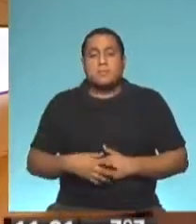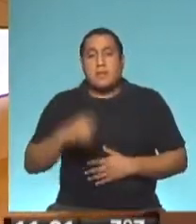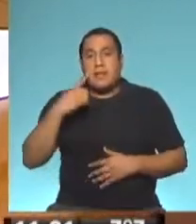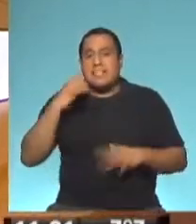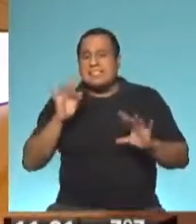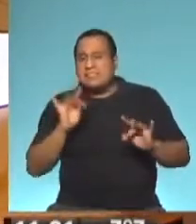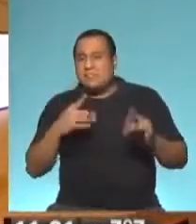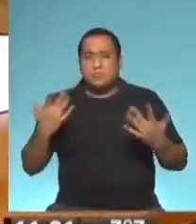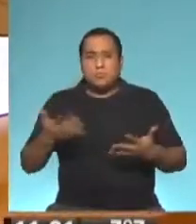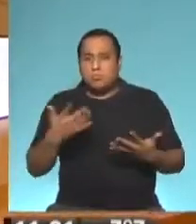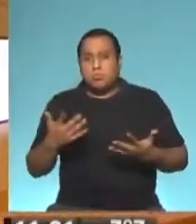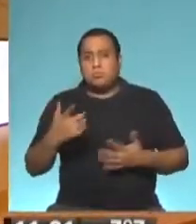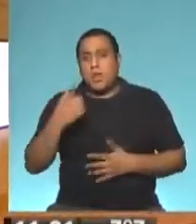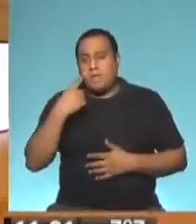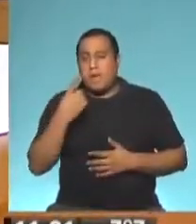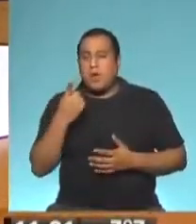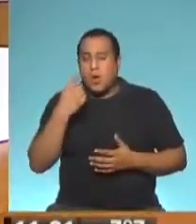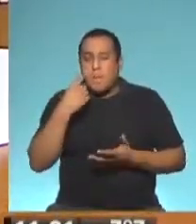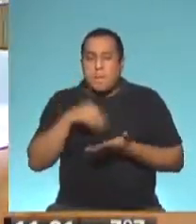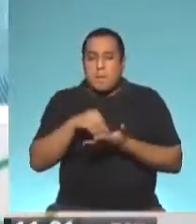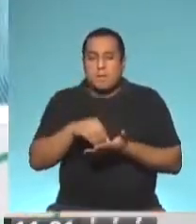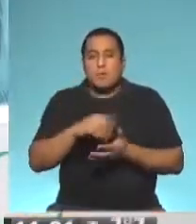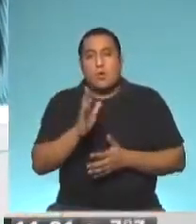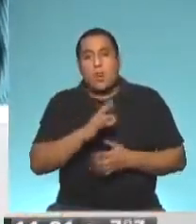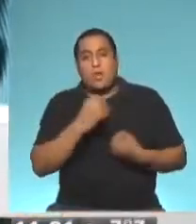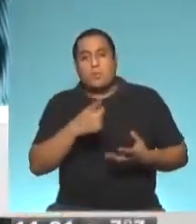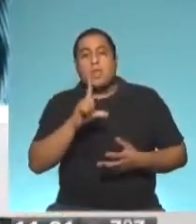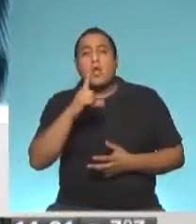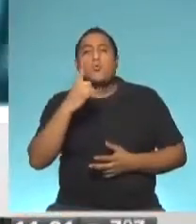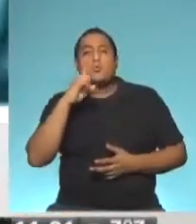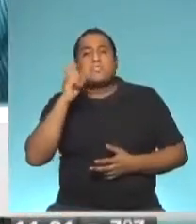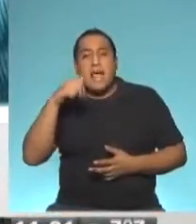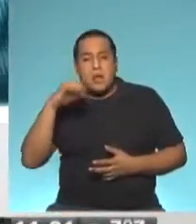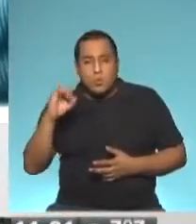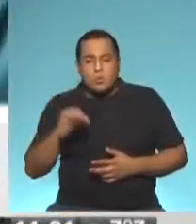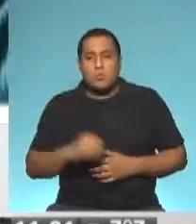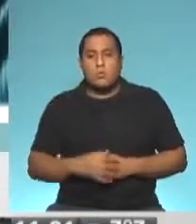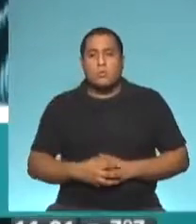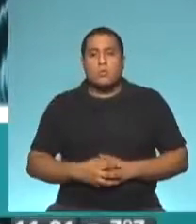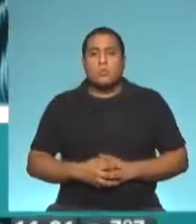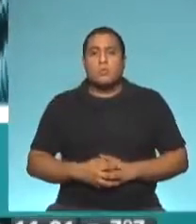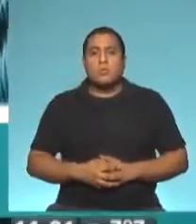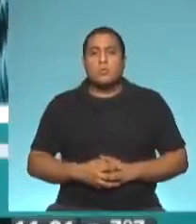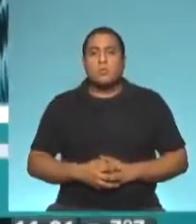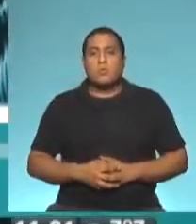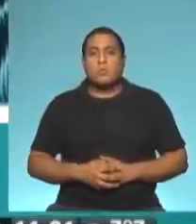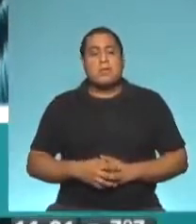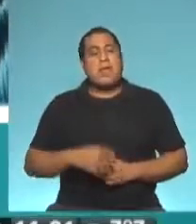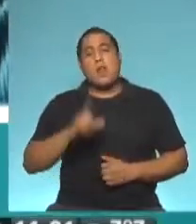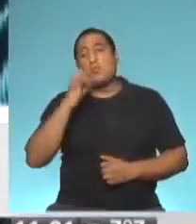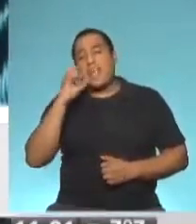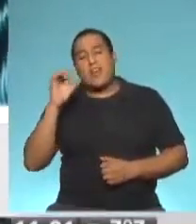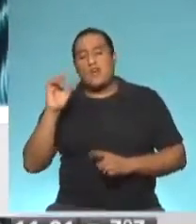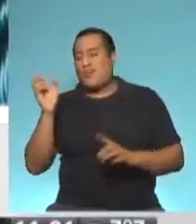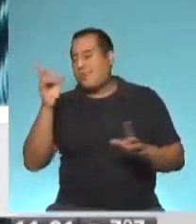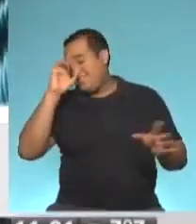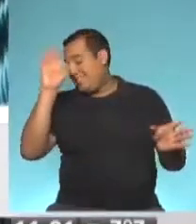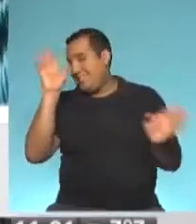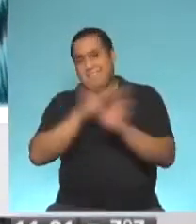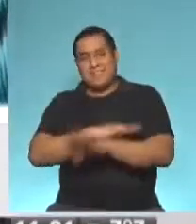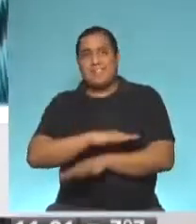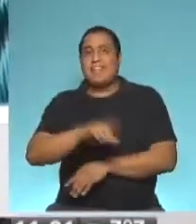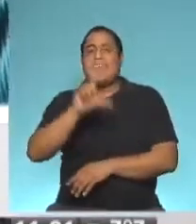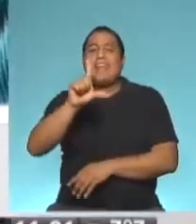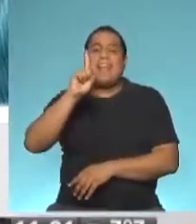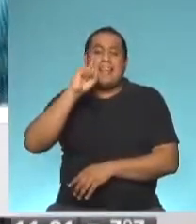que a veces se trata de conocer un poquito más. Hola, ¿cómo estás, Luciano? Bienvenido, gracias por tu tiempo. Lisandro, te ¿Cómo andas, cambié el Natalia? nombre, te dije Luciano,